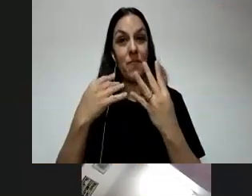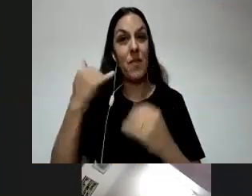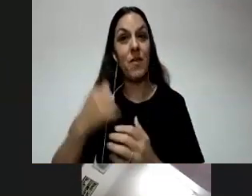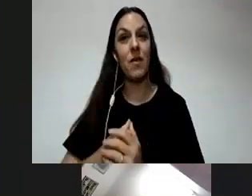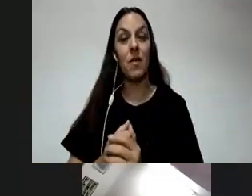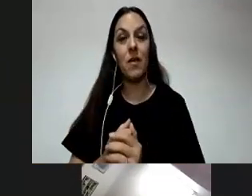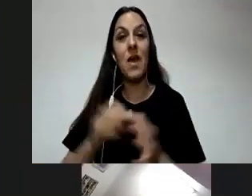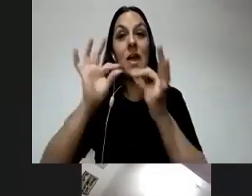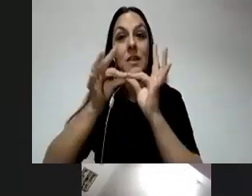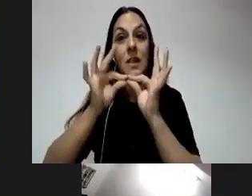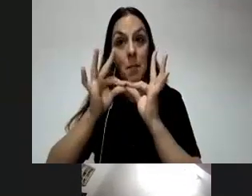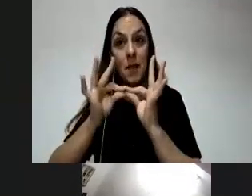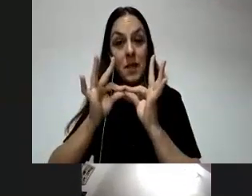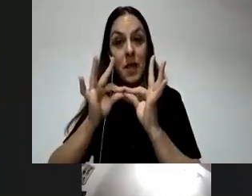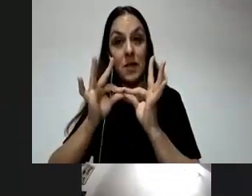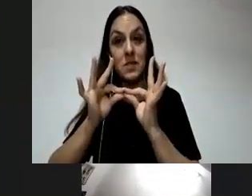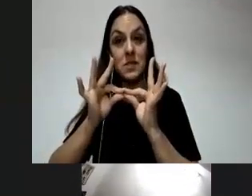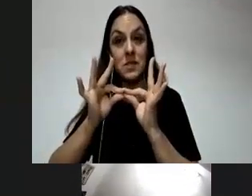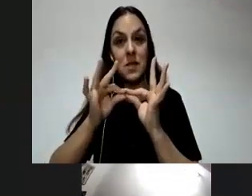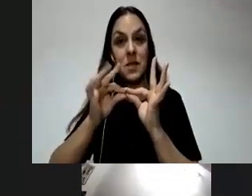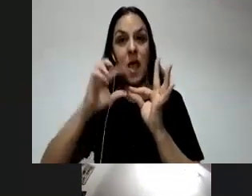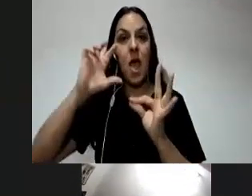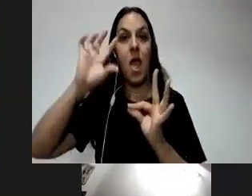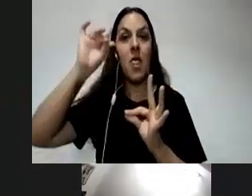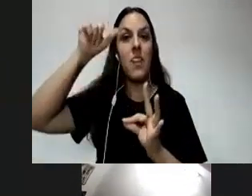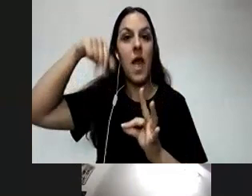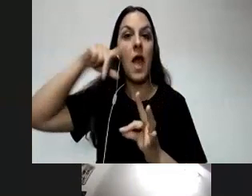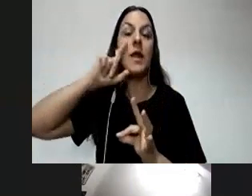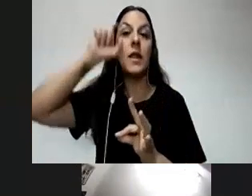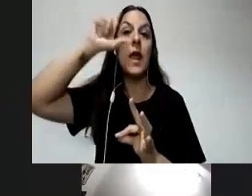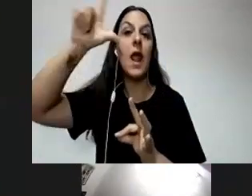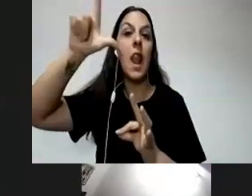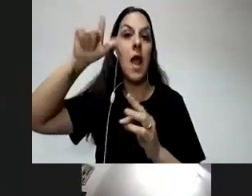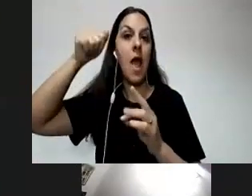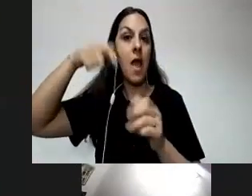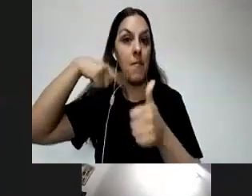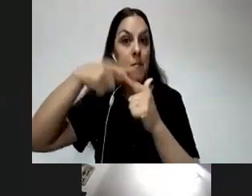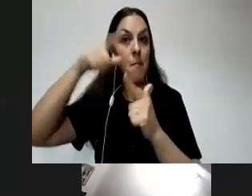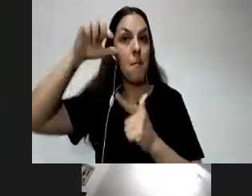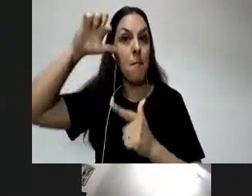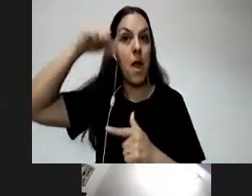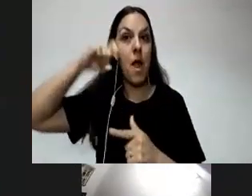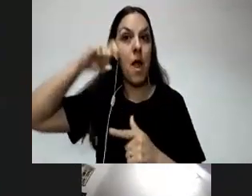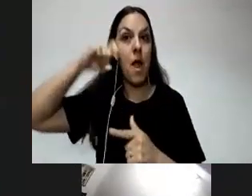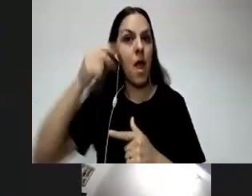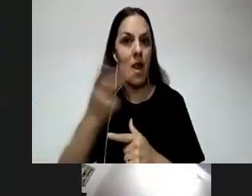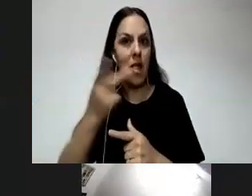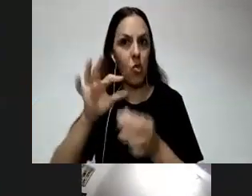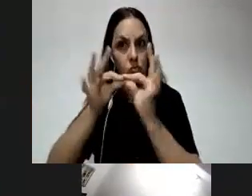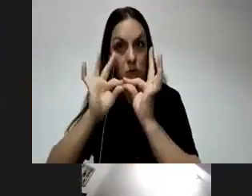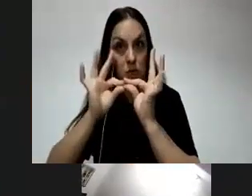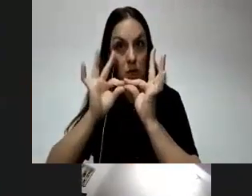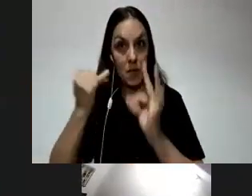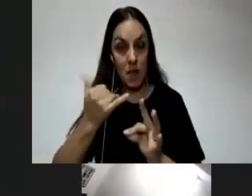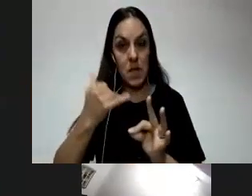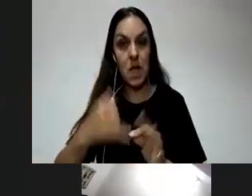intérpretes de lengua de señas son Daniela Santiago y Paula Peralta. Así que, bueno,